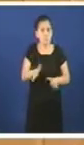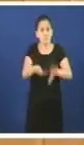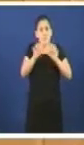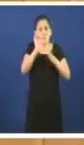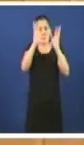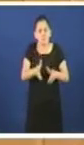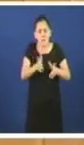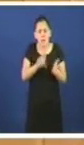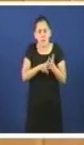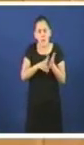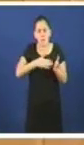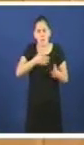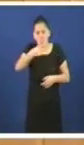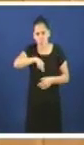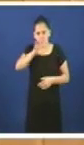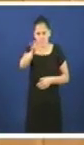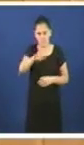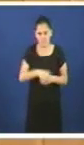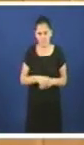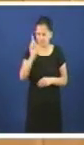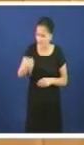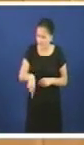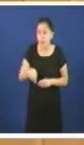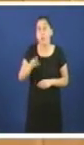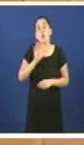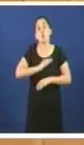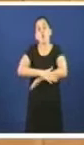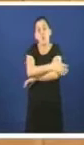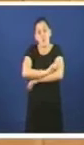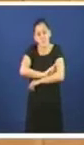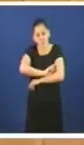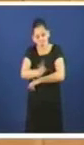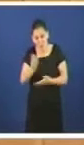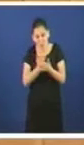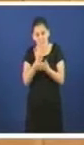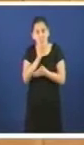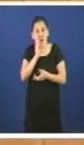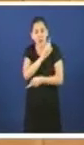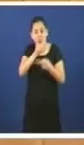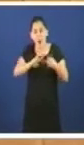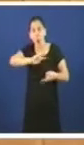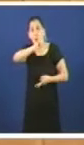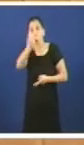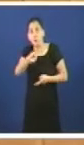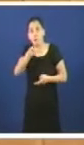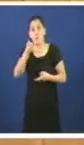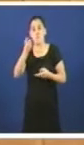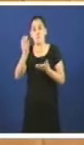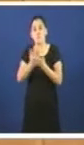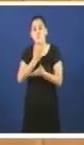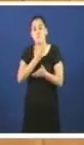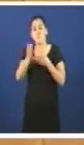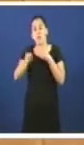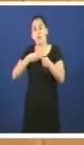tenemos un gobierno que prohíbe que este libro o cualquier tipo de material didáctico en galego se puedan aprender